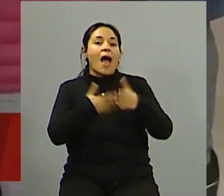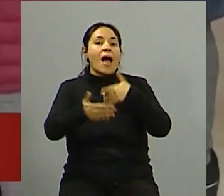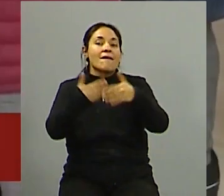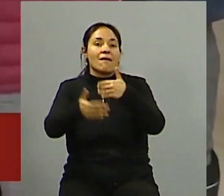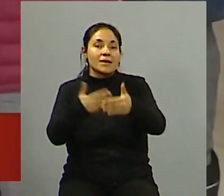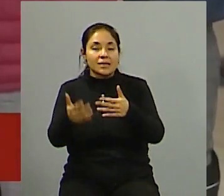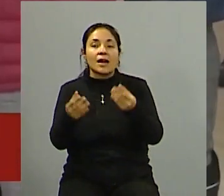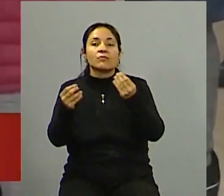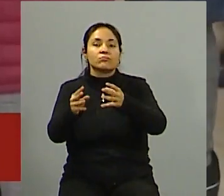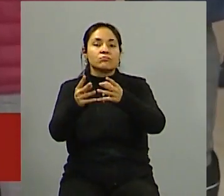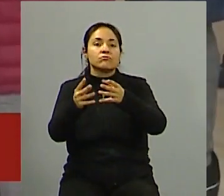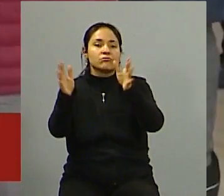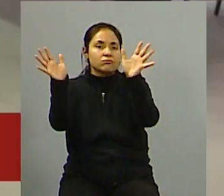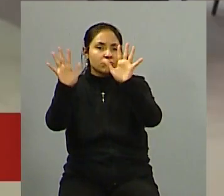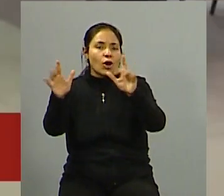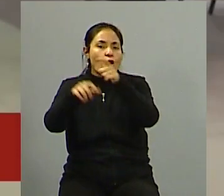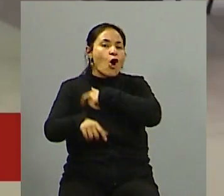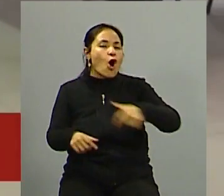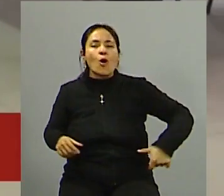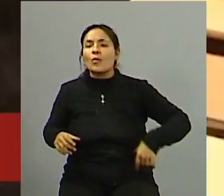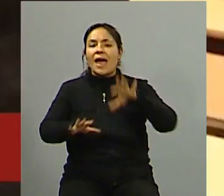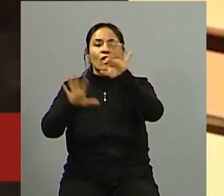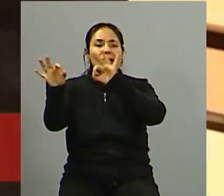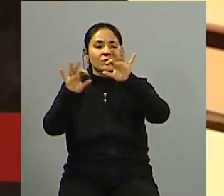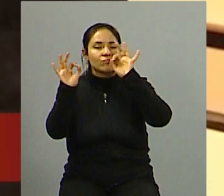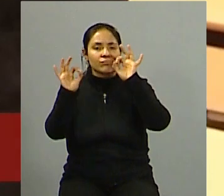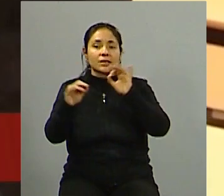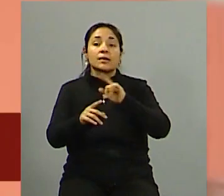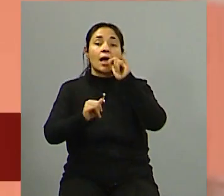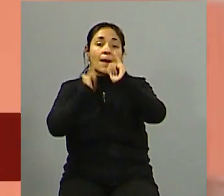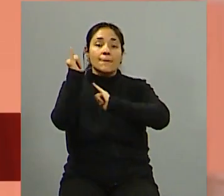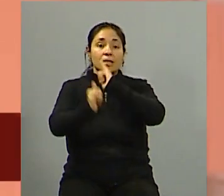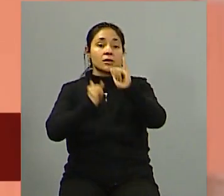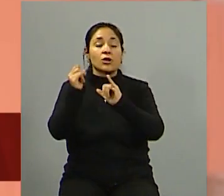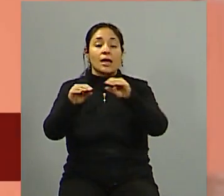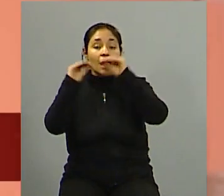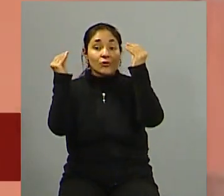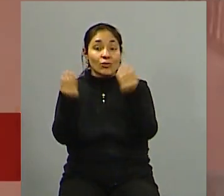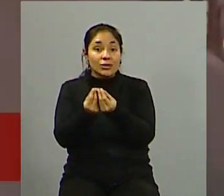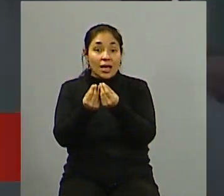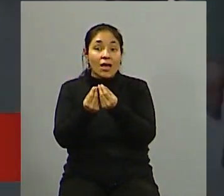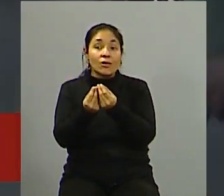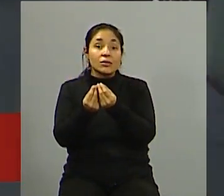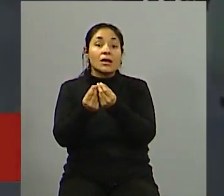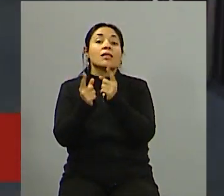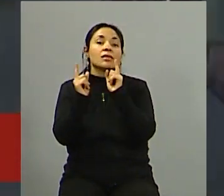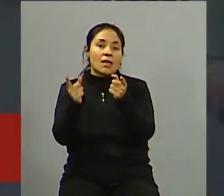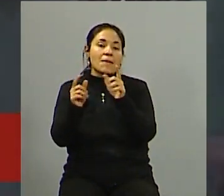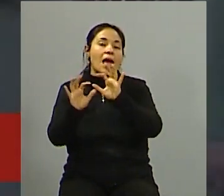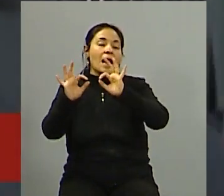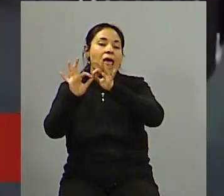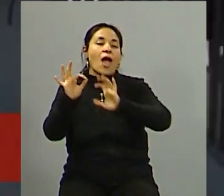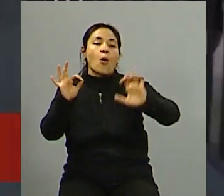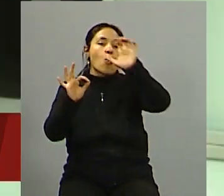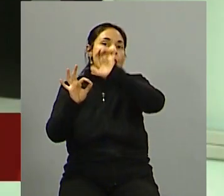la conformación del gobierno. De eso vamos a estar hablando y cómo ese resultado genera influencia en la región